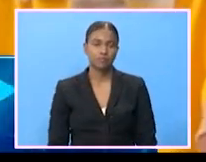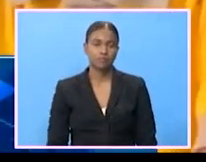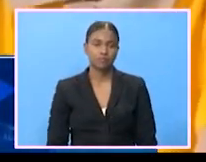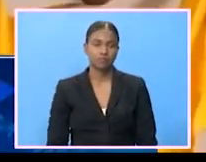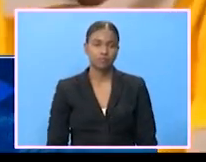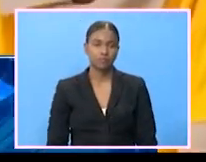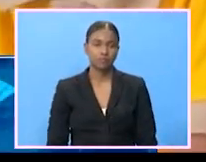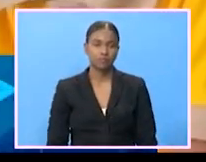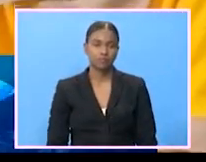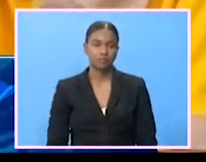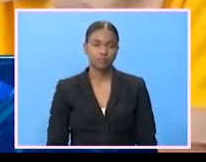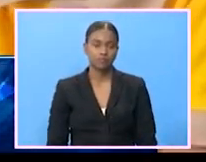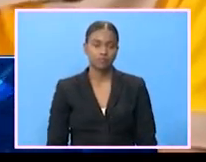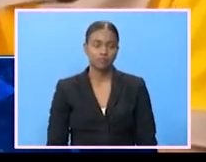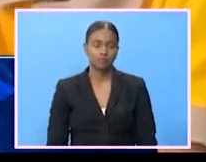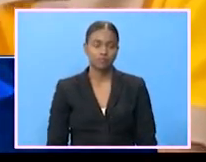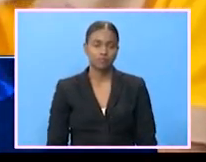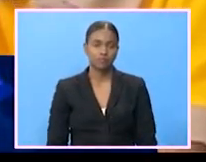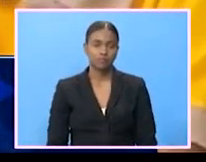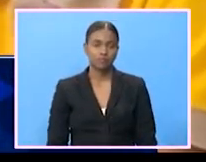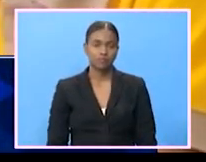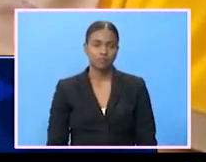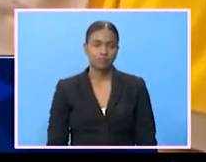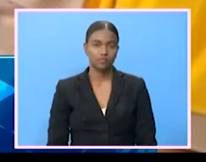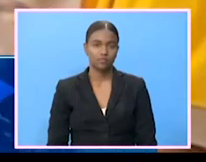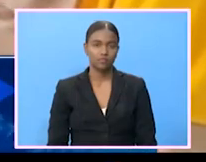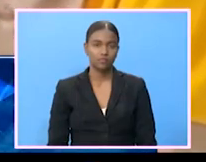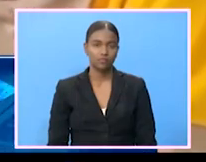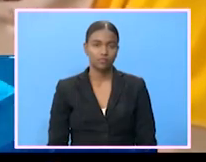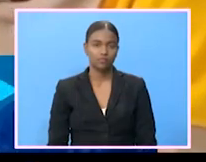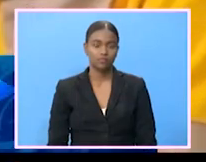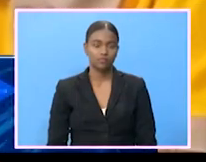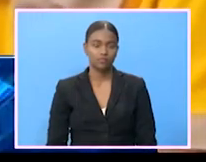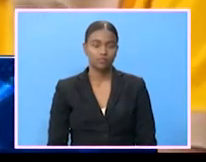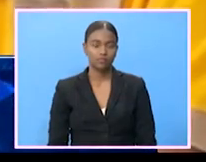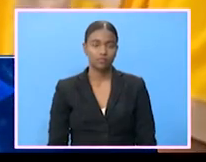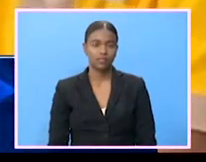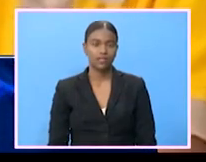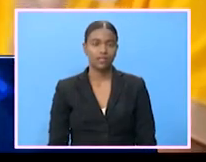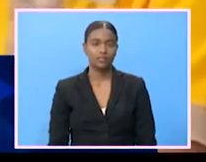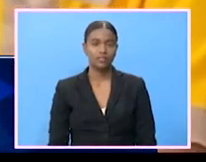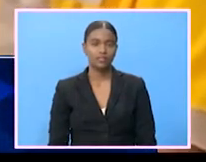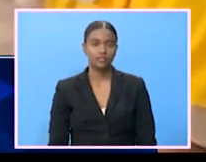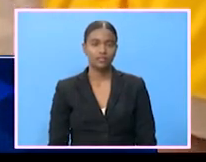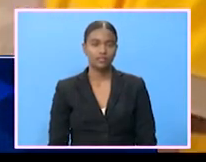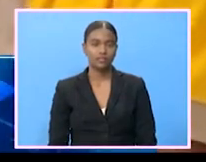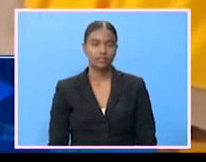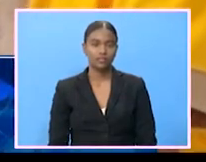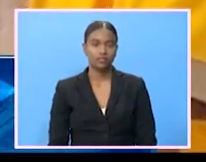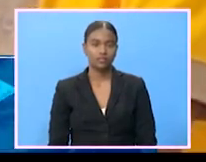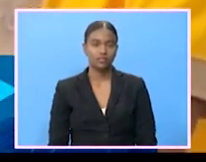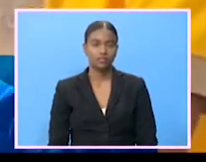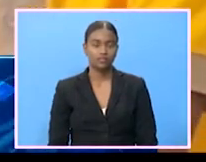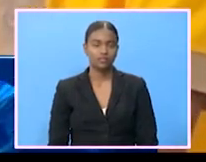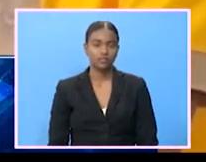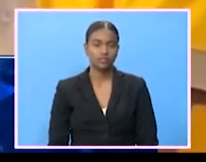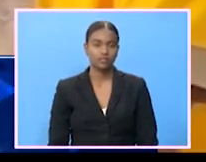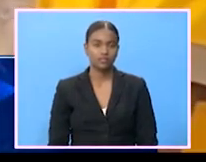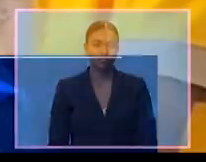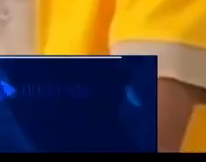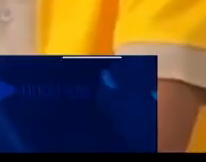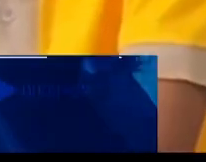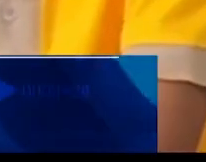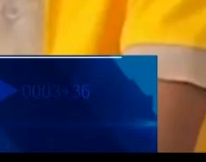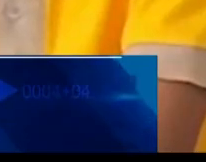ti, única. Estos son la bandera nacional. Tiene los colores azul,